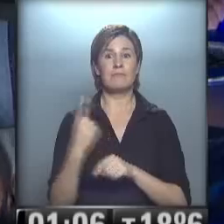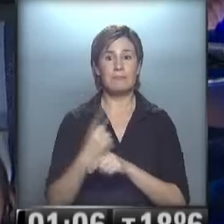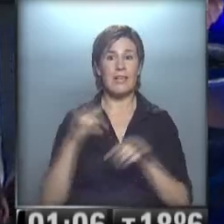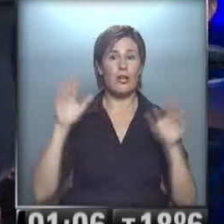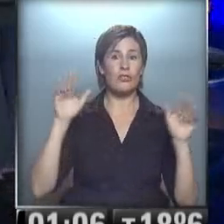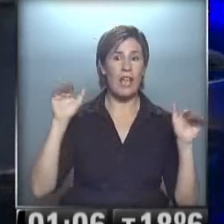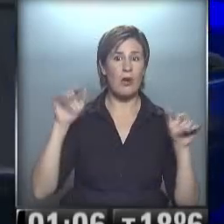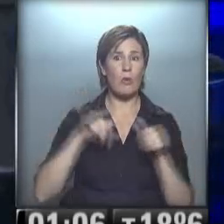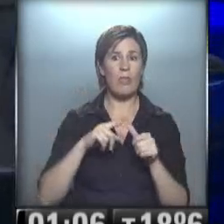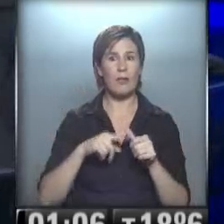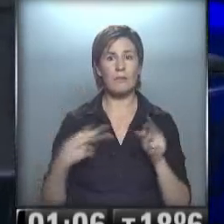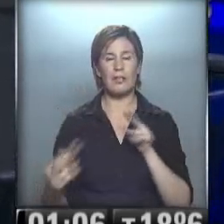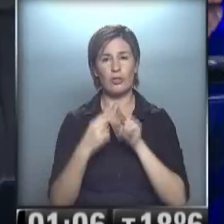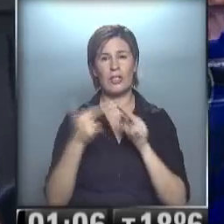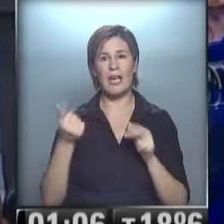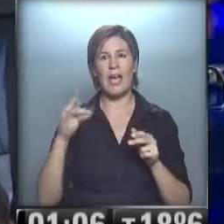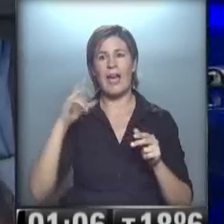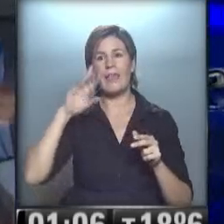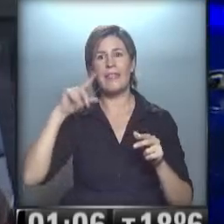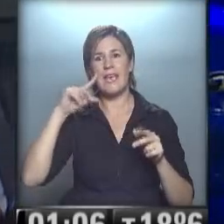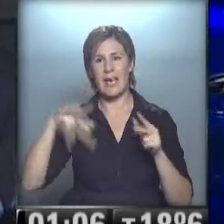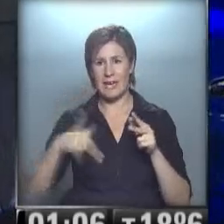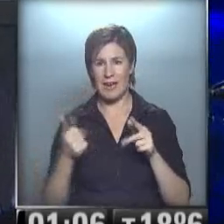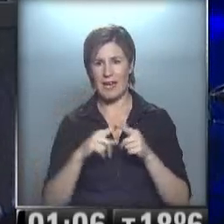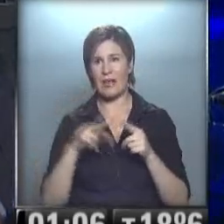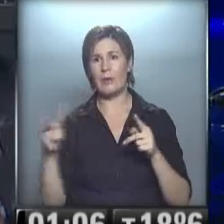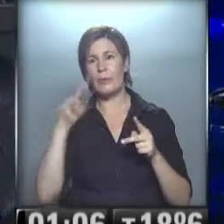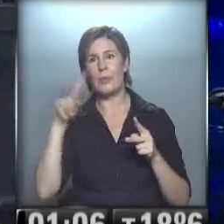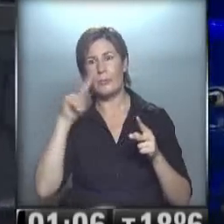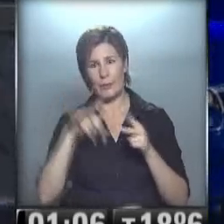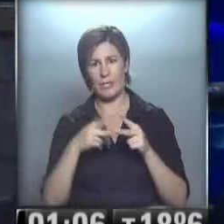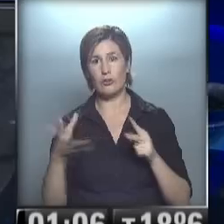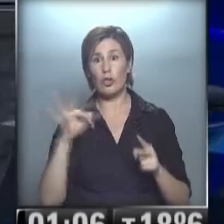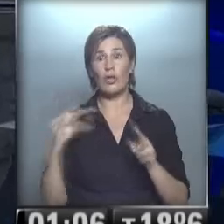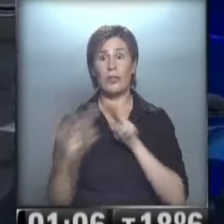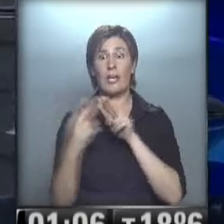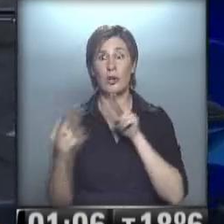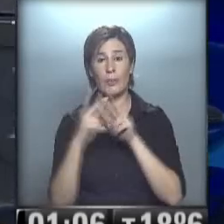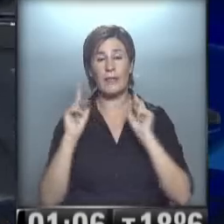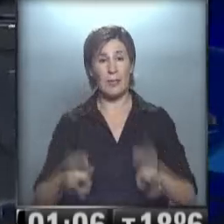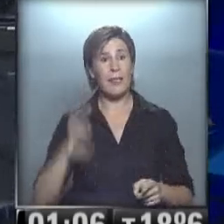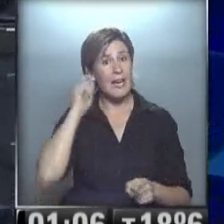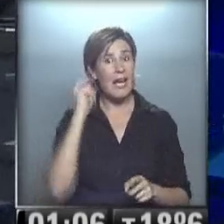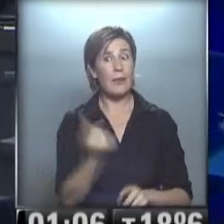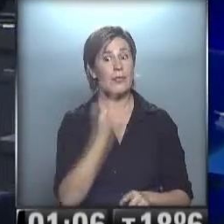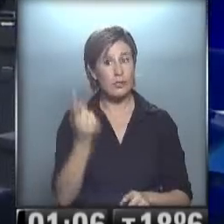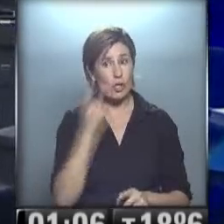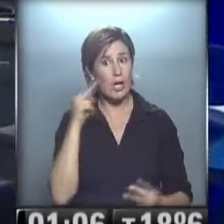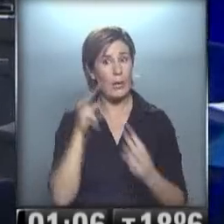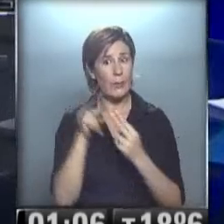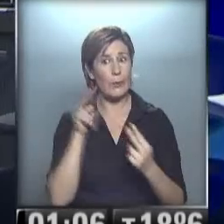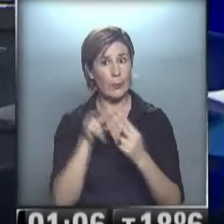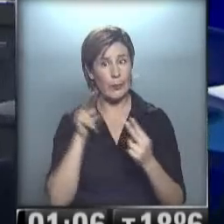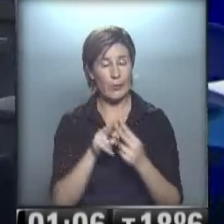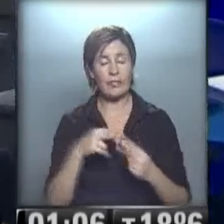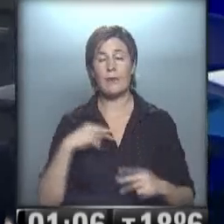con Adrián y con Vivi, que me dijeron que nos ven todos los días, que no se pierden un solo programa, que te vieron a vos cuando yo no estaba, que se enojaron con el canal porque cuando